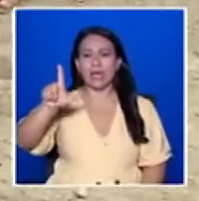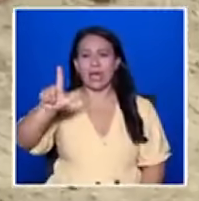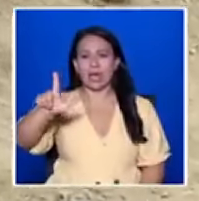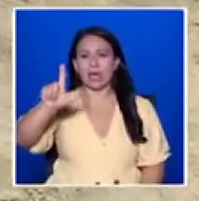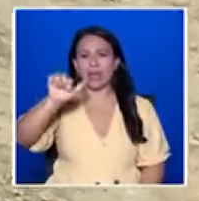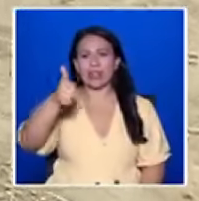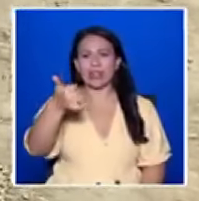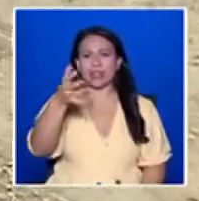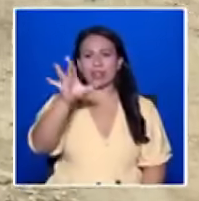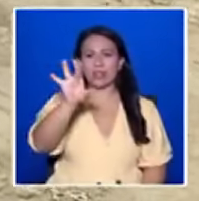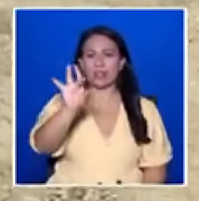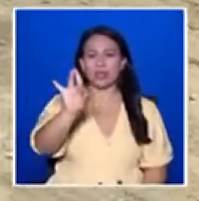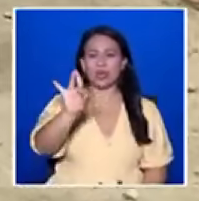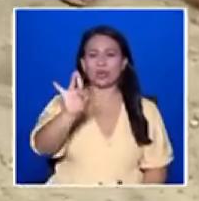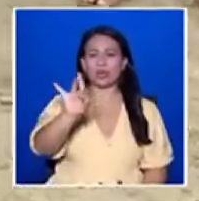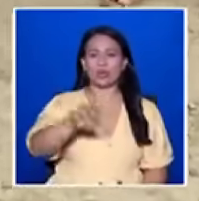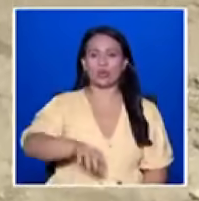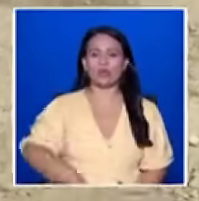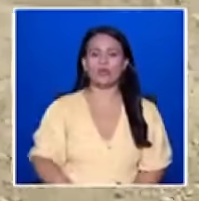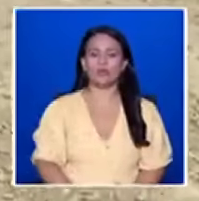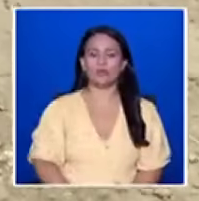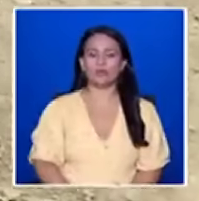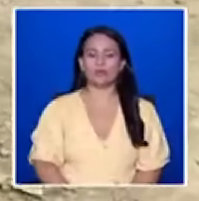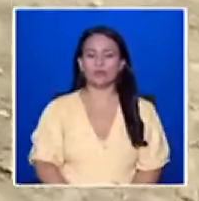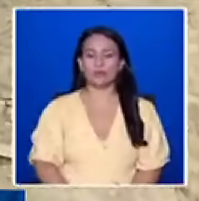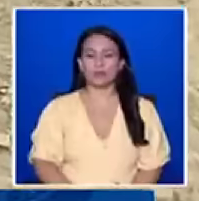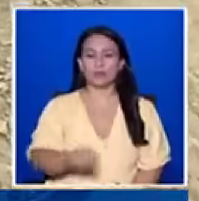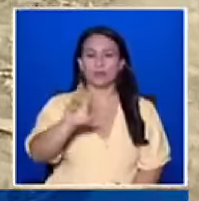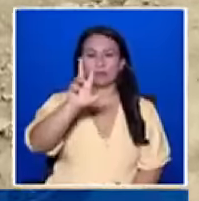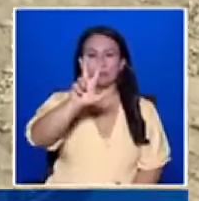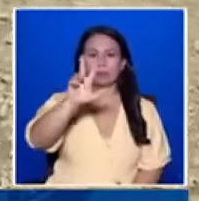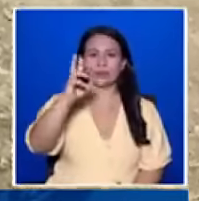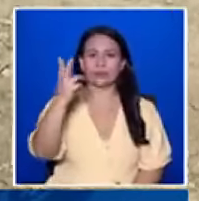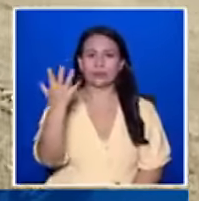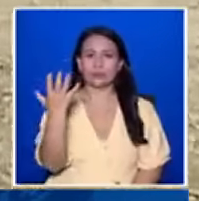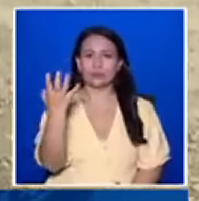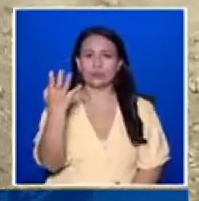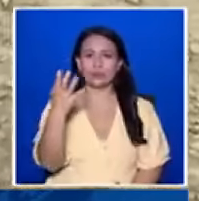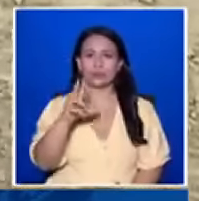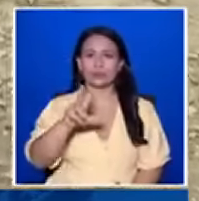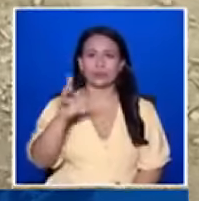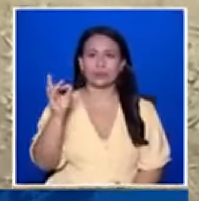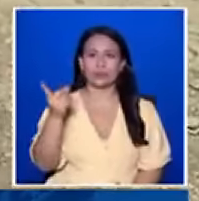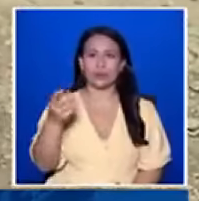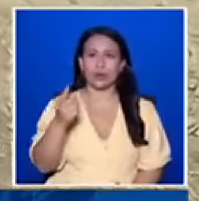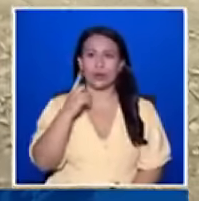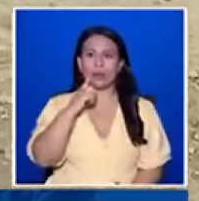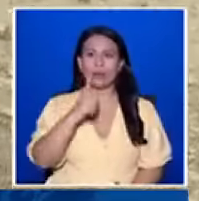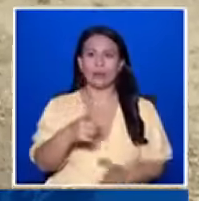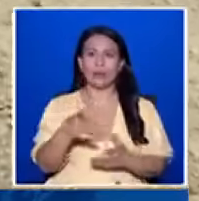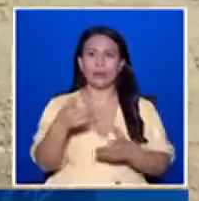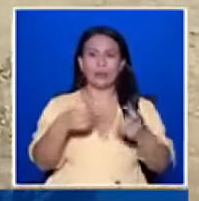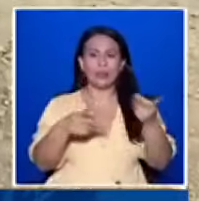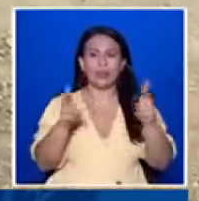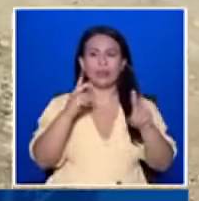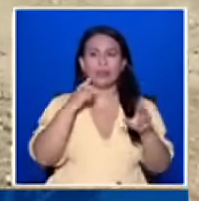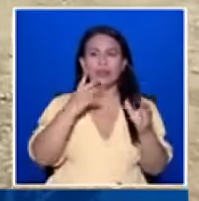181338. CENEL GLR 181338 en la cooperativa Una Sola Fuerza